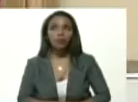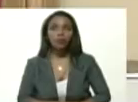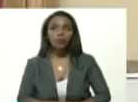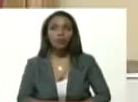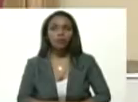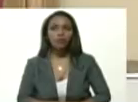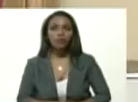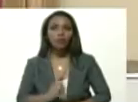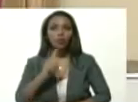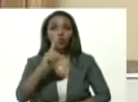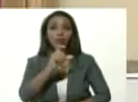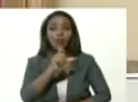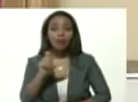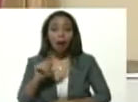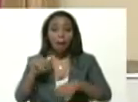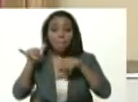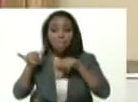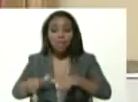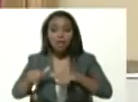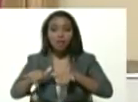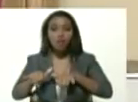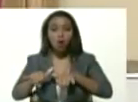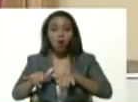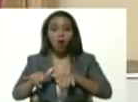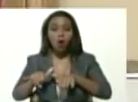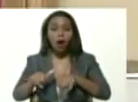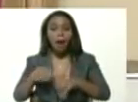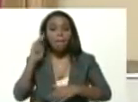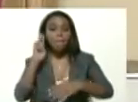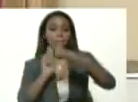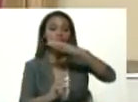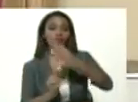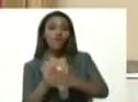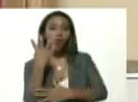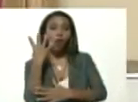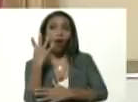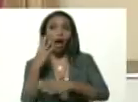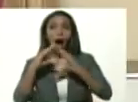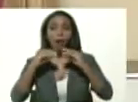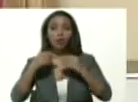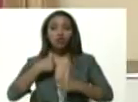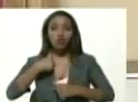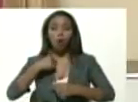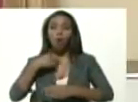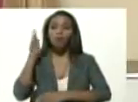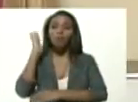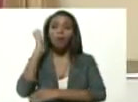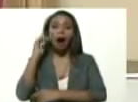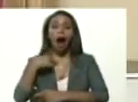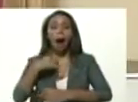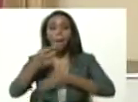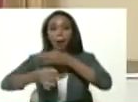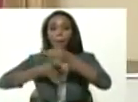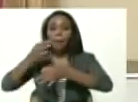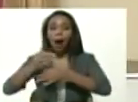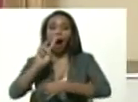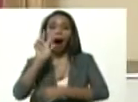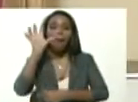Hace una semana, aquí mismo en el Palacio Presidencial, hablé y le dije al país, teníamos dos casos detectados,